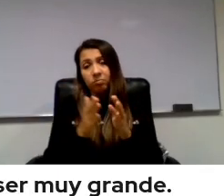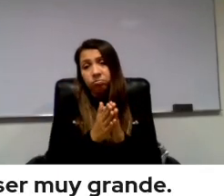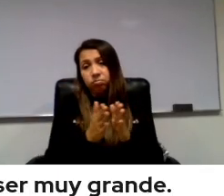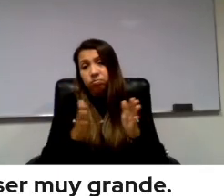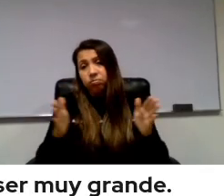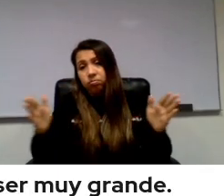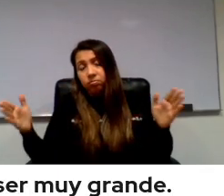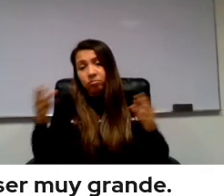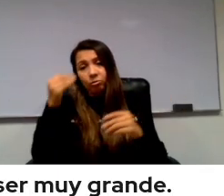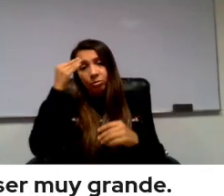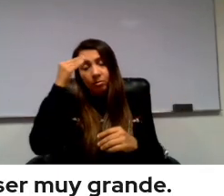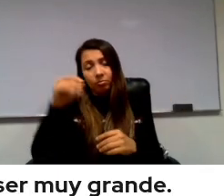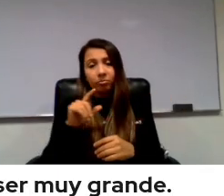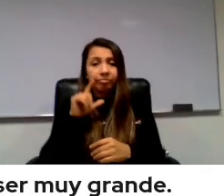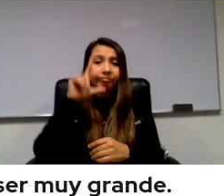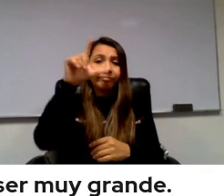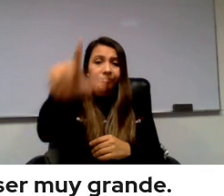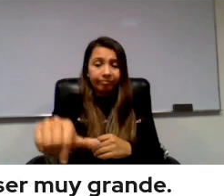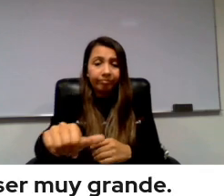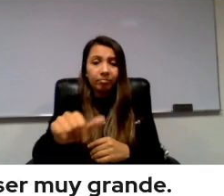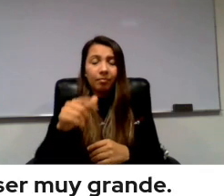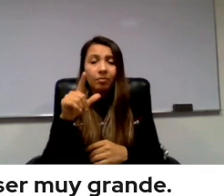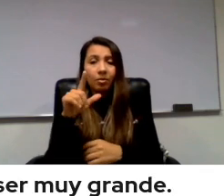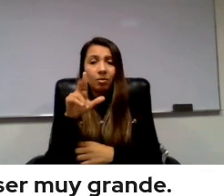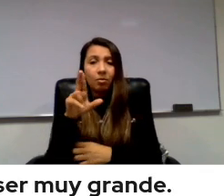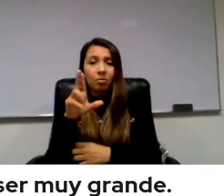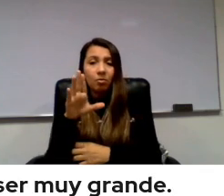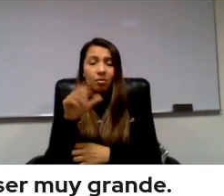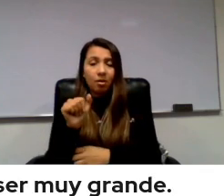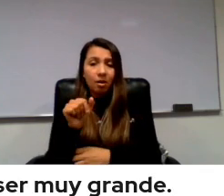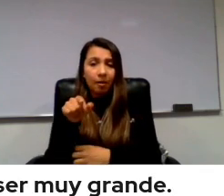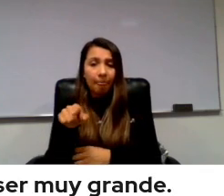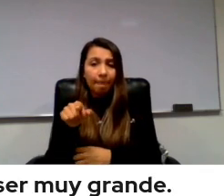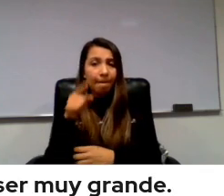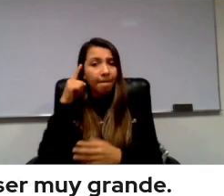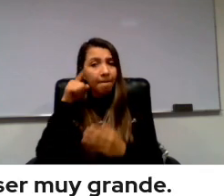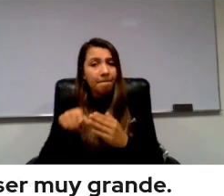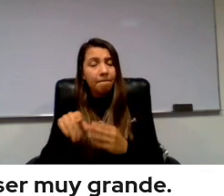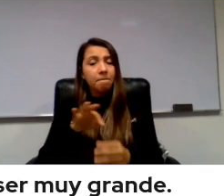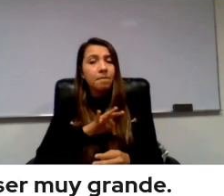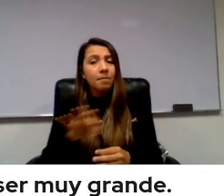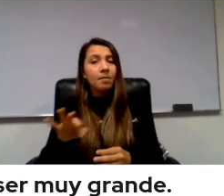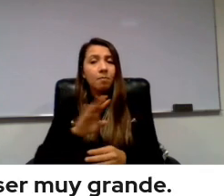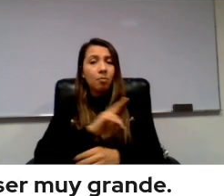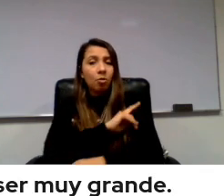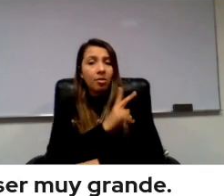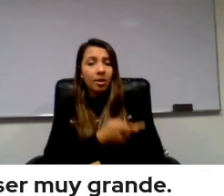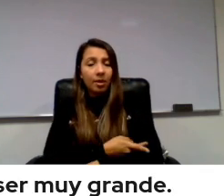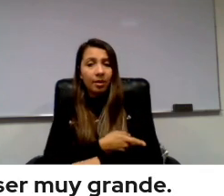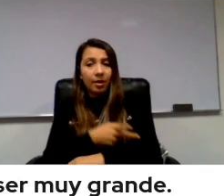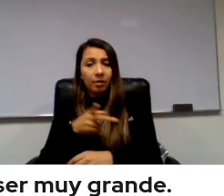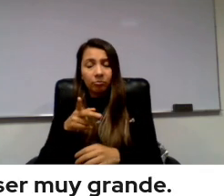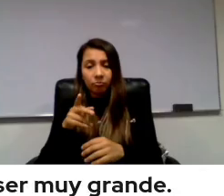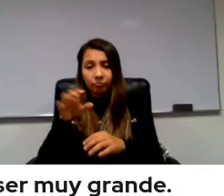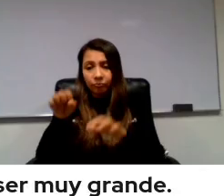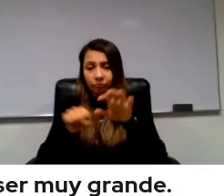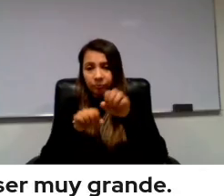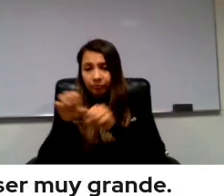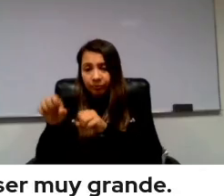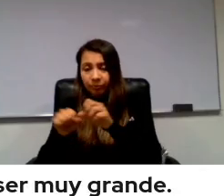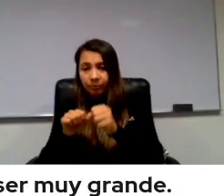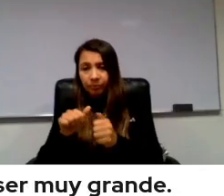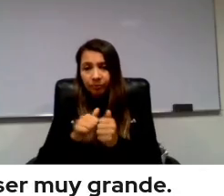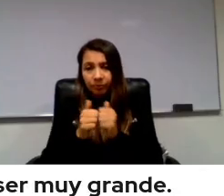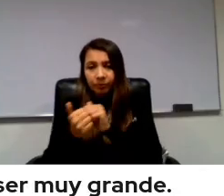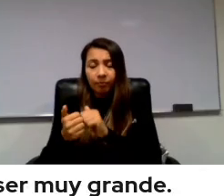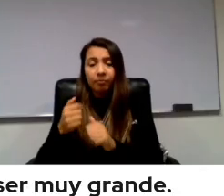cualitativos, es decir, LUCA yo creo que lo más seguro es que podía sintetizar proteínas, y si podía sintetizar proteínas, entonces